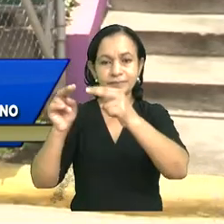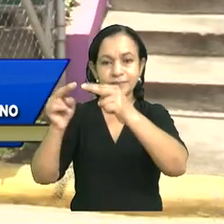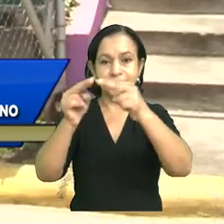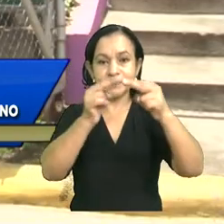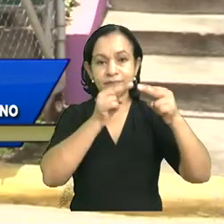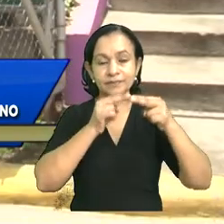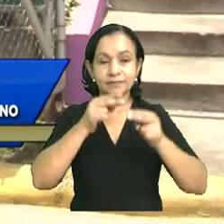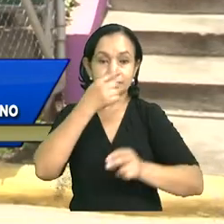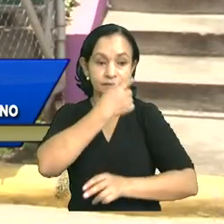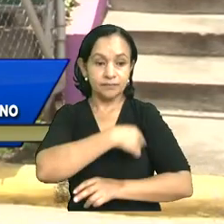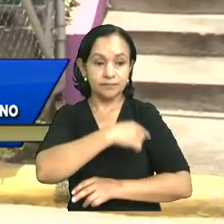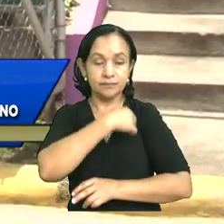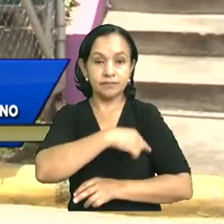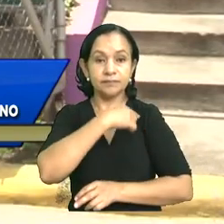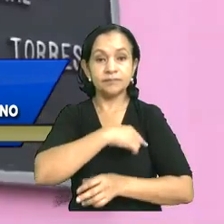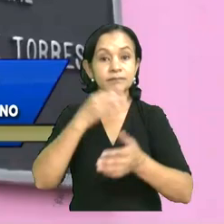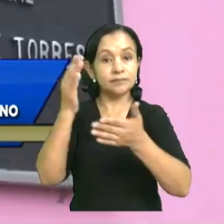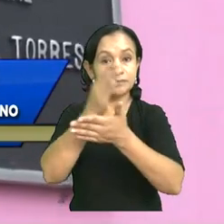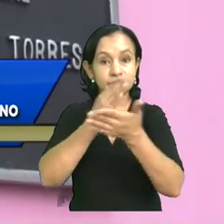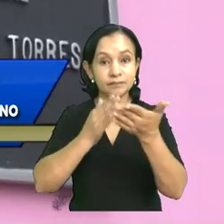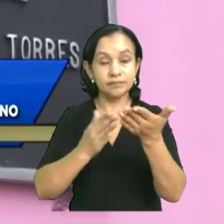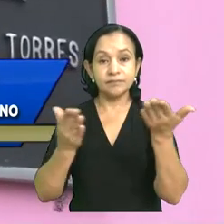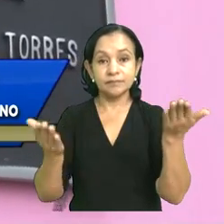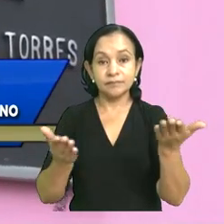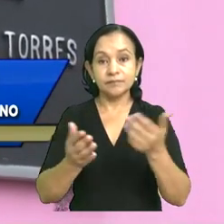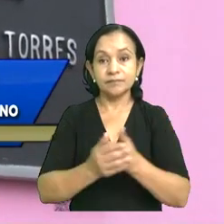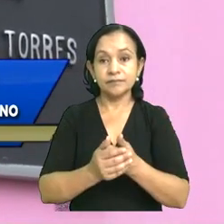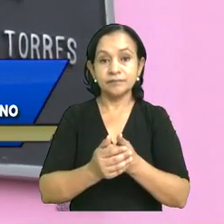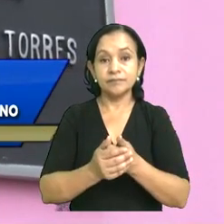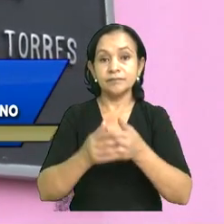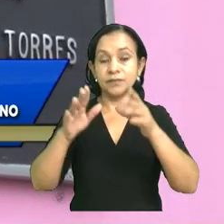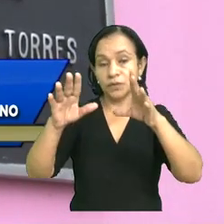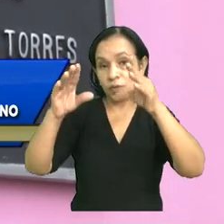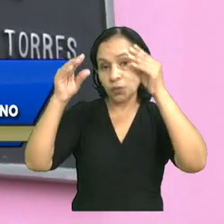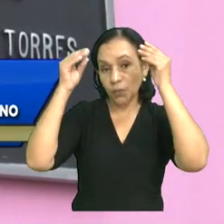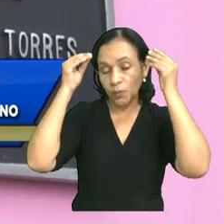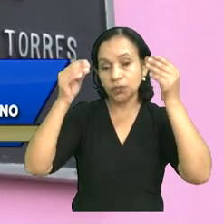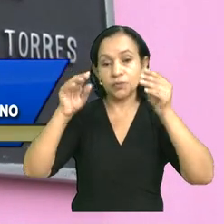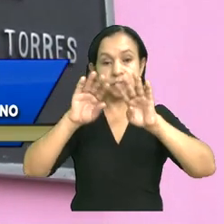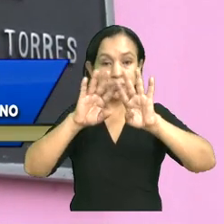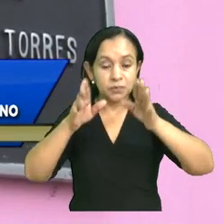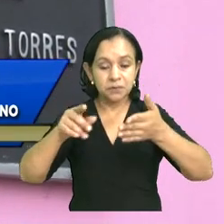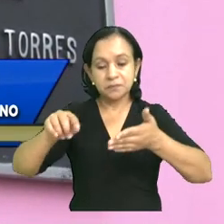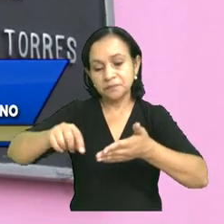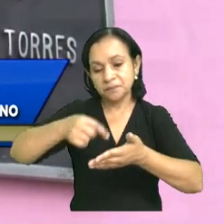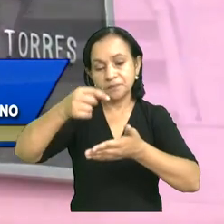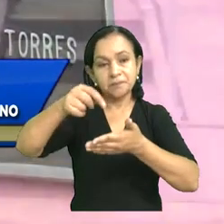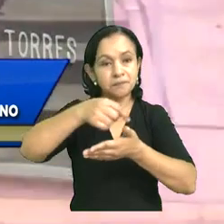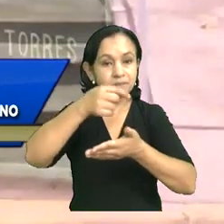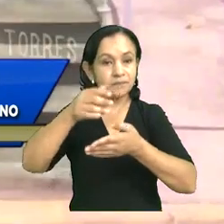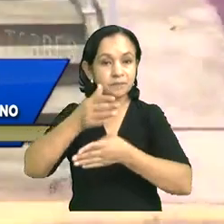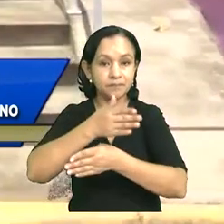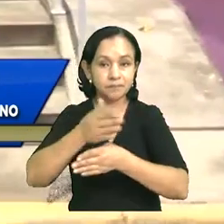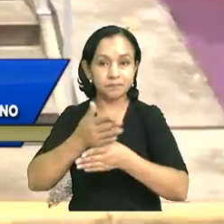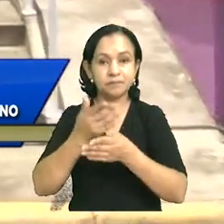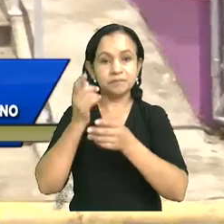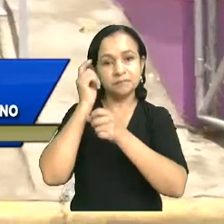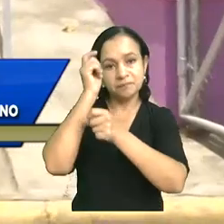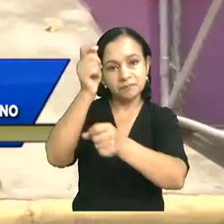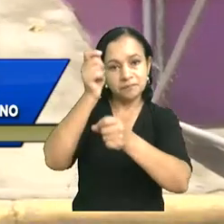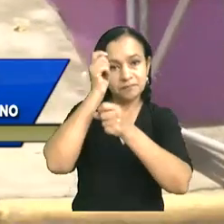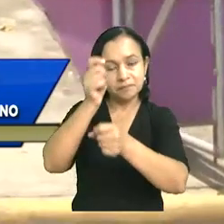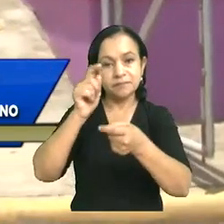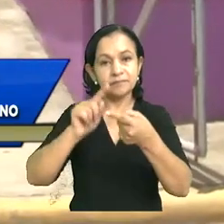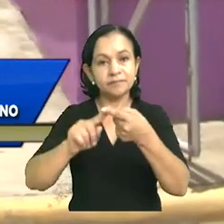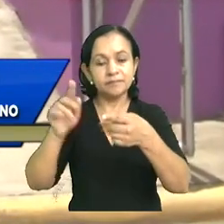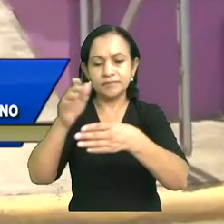con las escuelas municipales de oficio que se les da cursos de manualidades, por ejemplo, cursos de elaboración de piñata